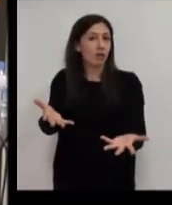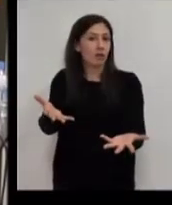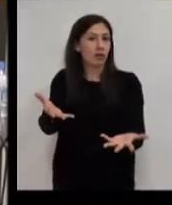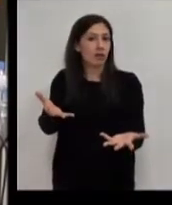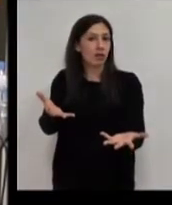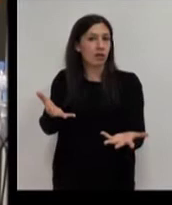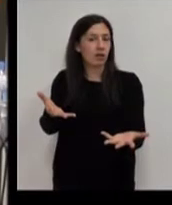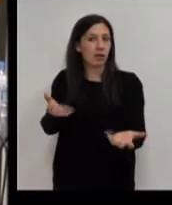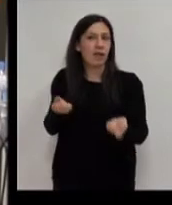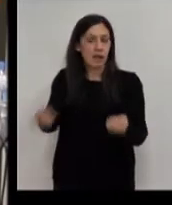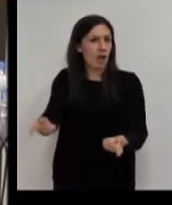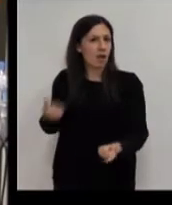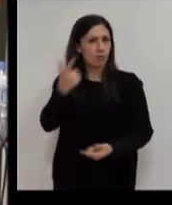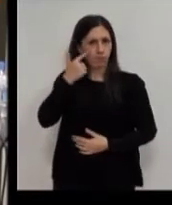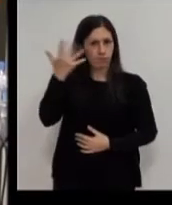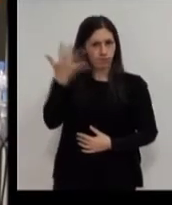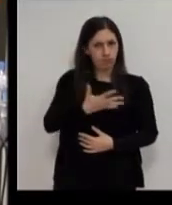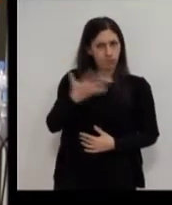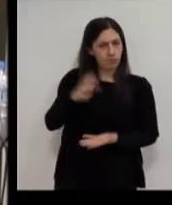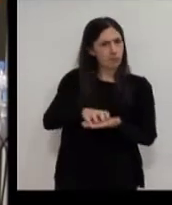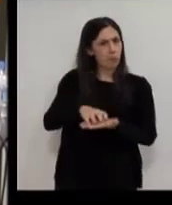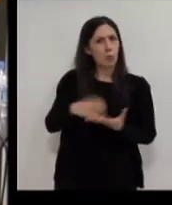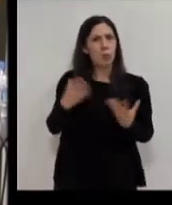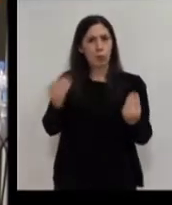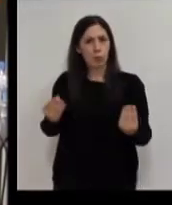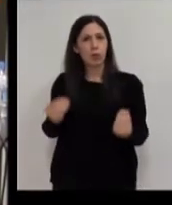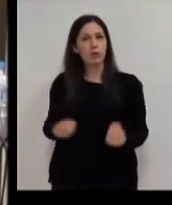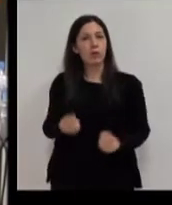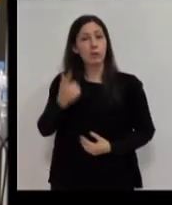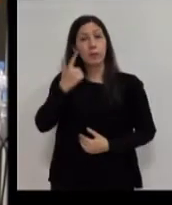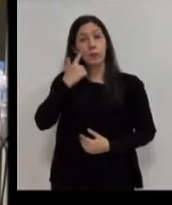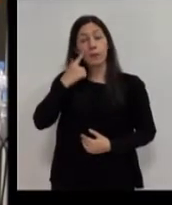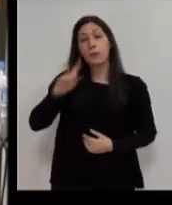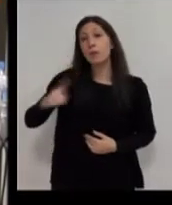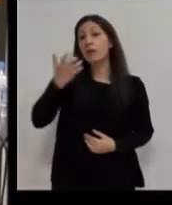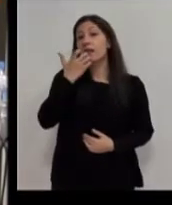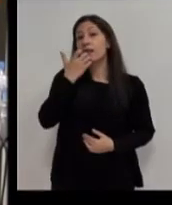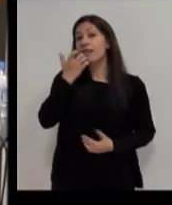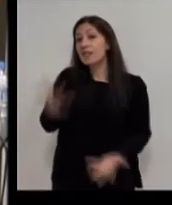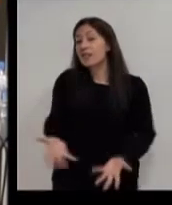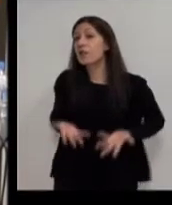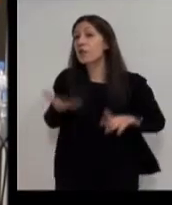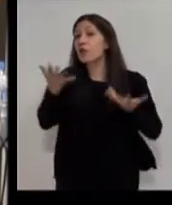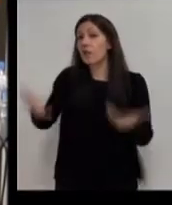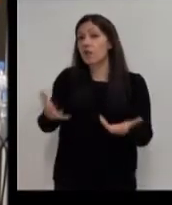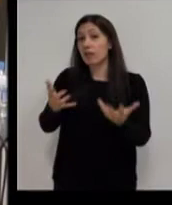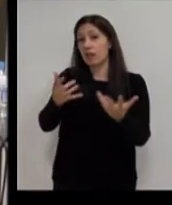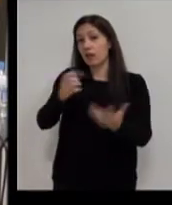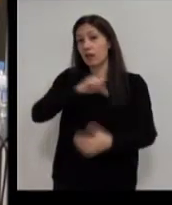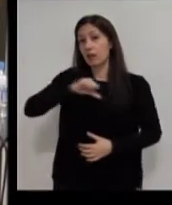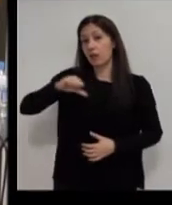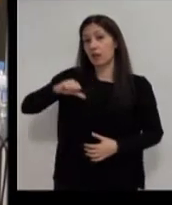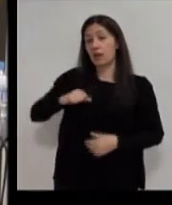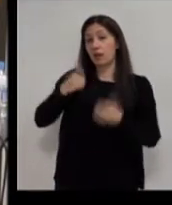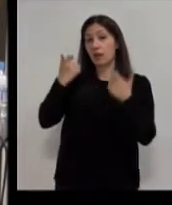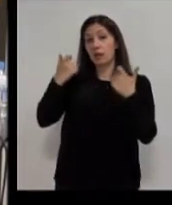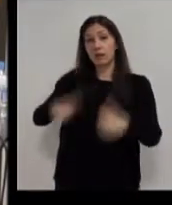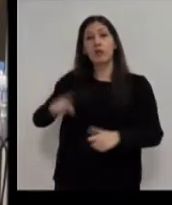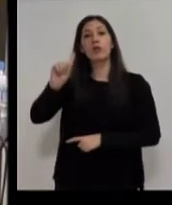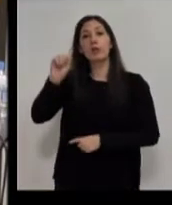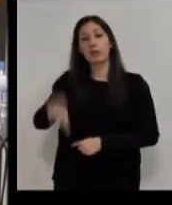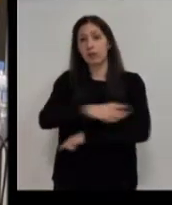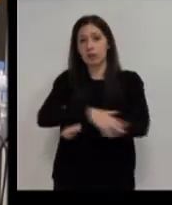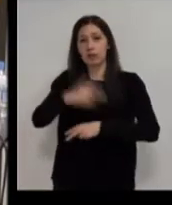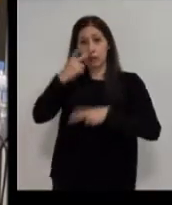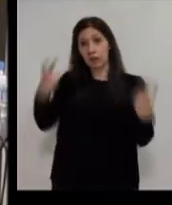española les ofrecía una gran desconfianza, sobre todo la que provenía de las administraciones públicas y del sector